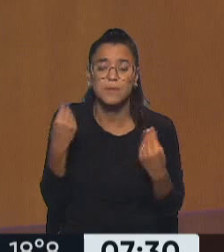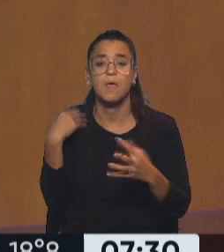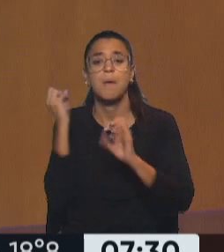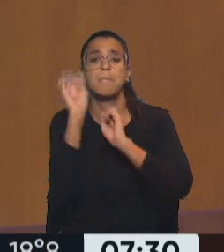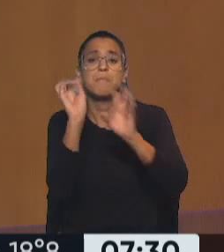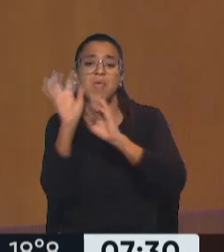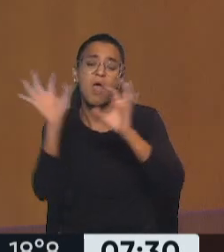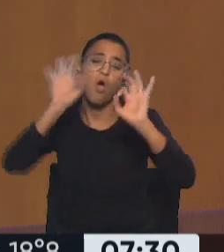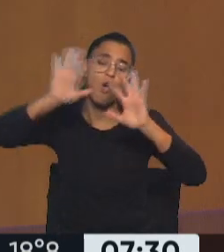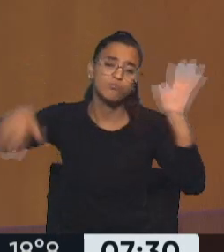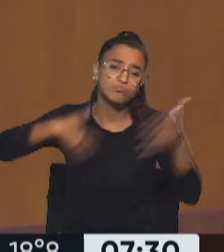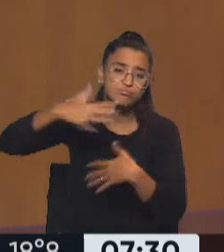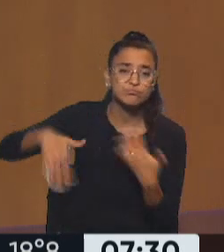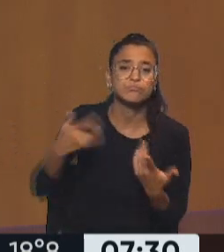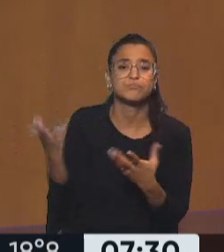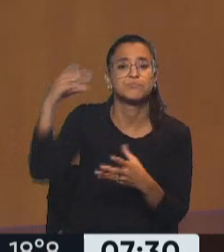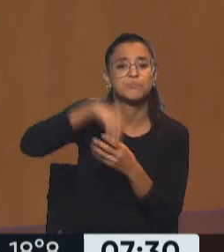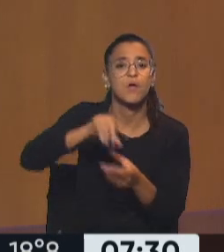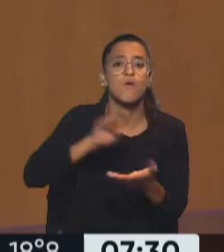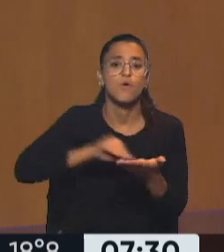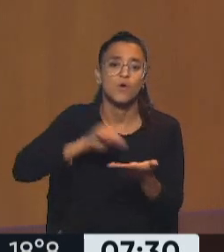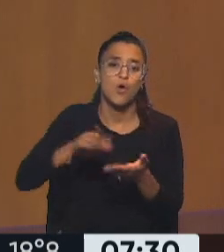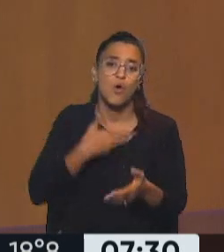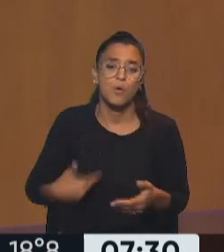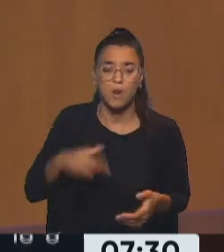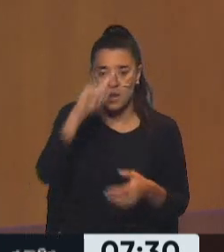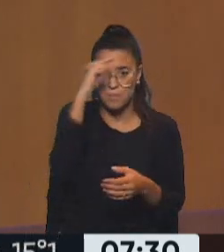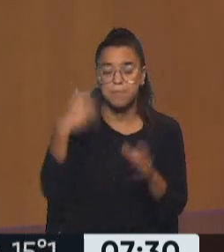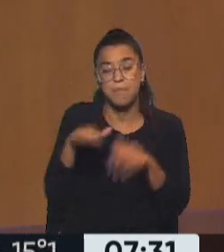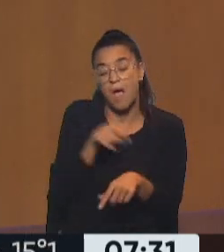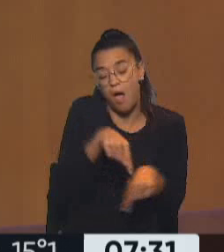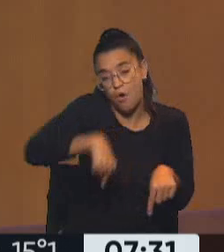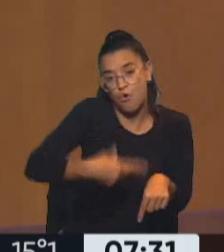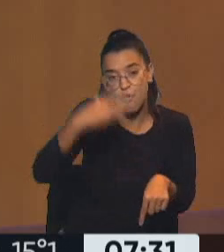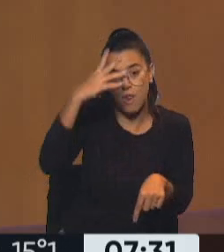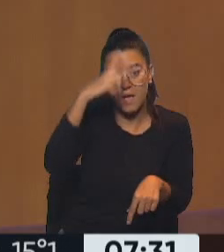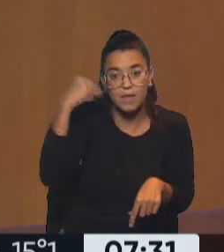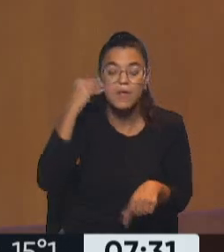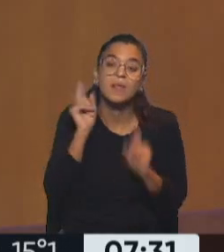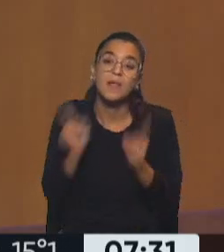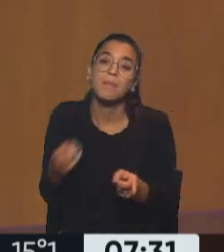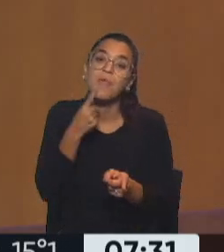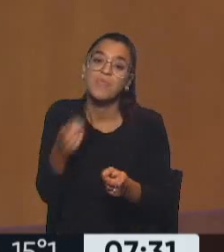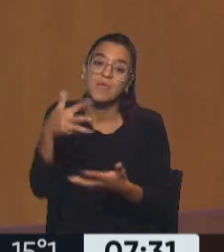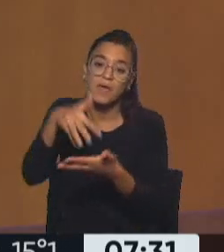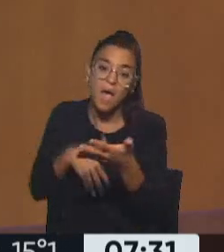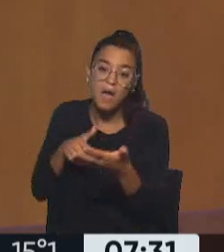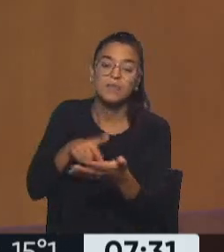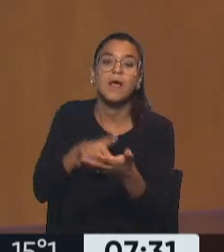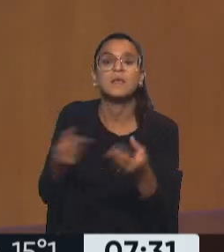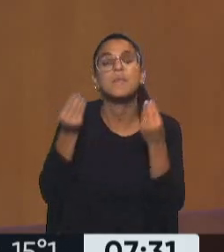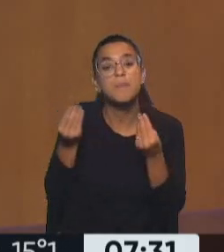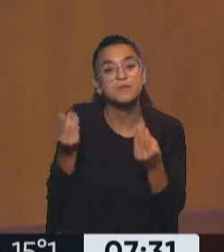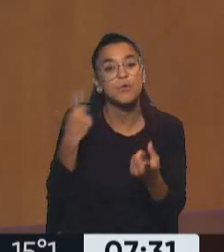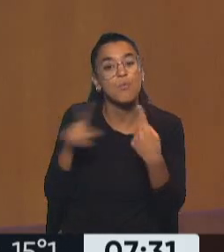o incidentes y está involucrado algún funcionario del Gobierno Nacional, en este caso Cristina Fernández de Kirchner, y remonta su carta a lo que ocurrió